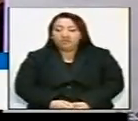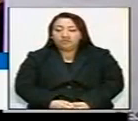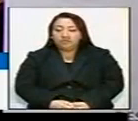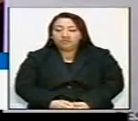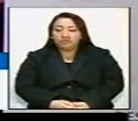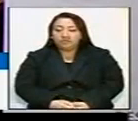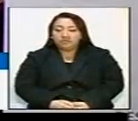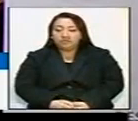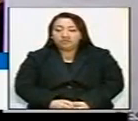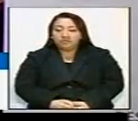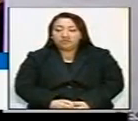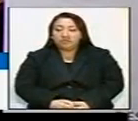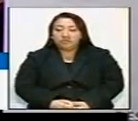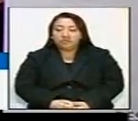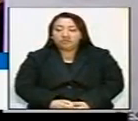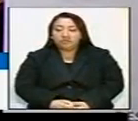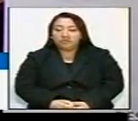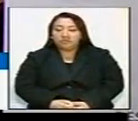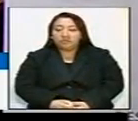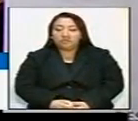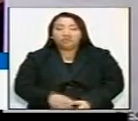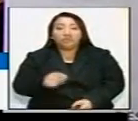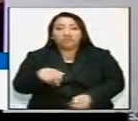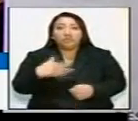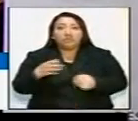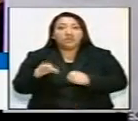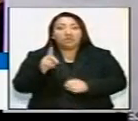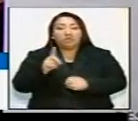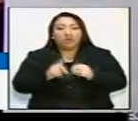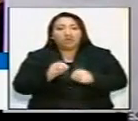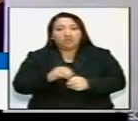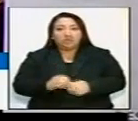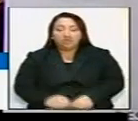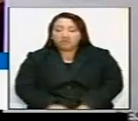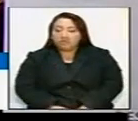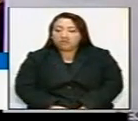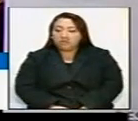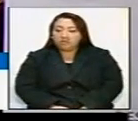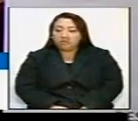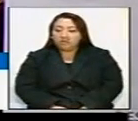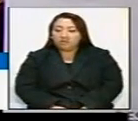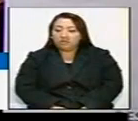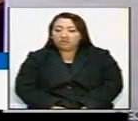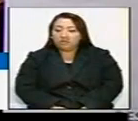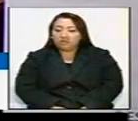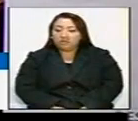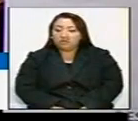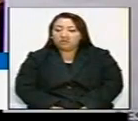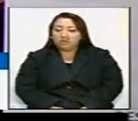había que haber una reforma. Y eso lo pudimos hacer en un par de ocasiones de una forma muy exitosa.